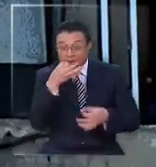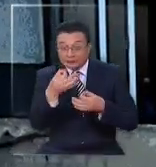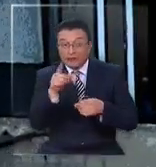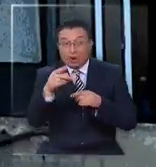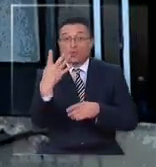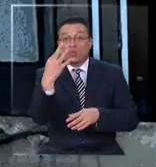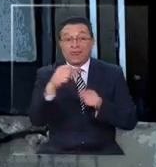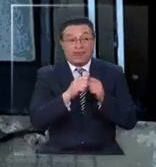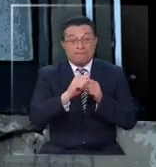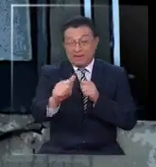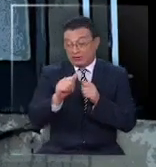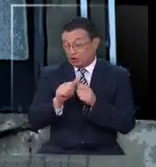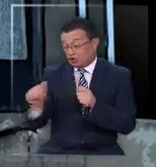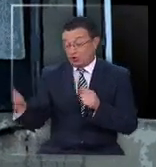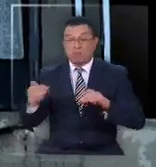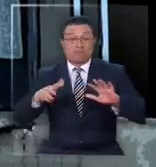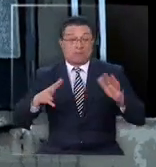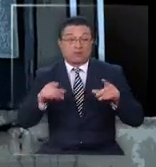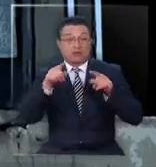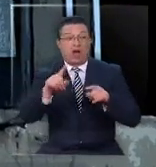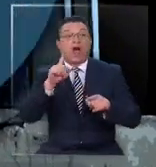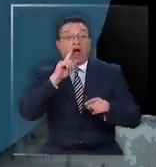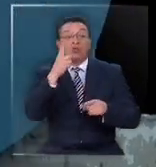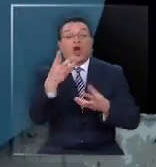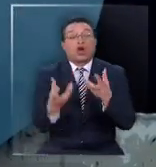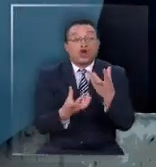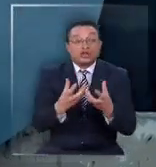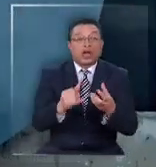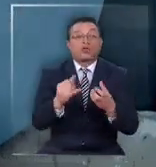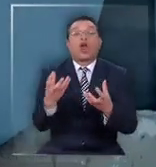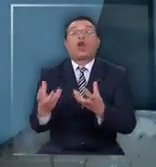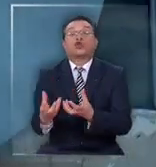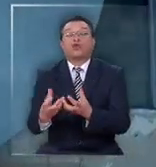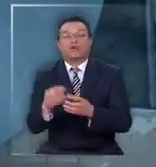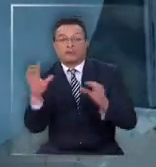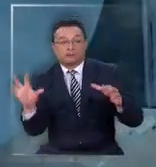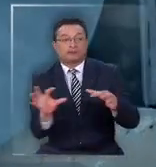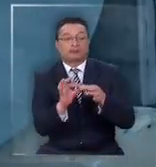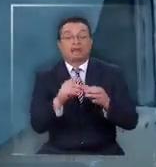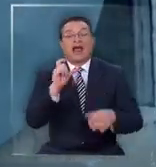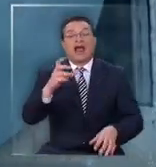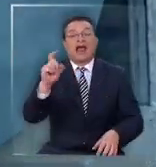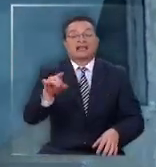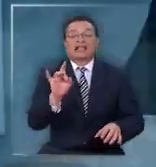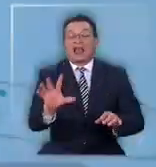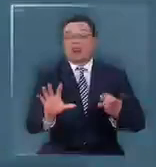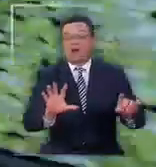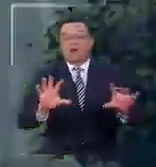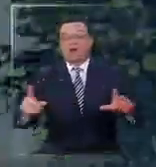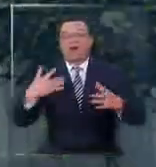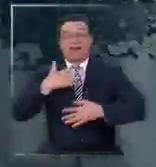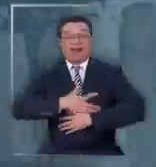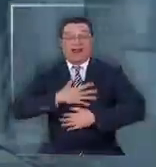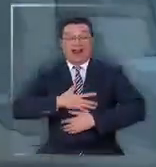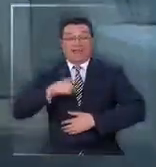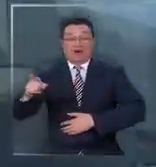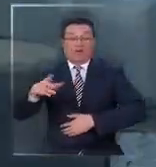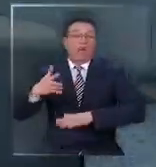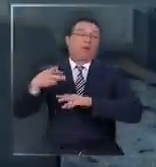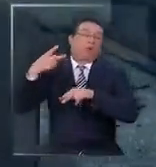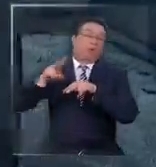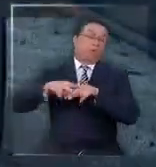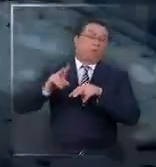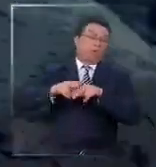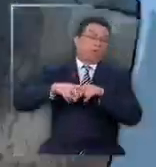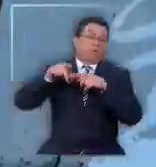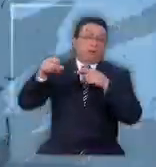40 metros cuadrados aproximadamente, había una cocinilla y una estufa conectada a un cilindro de gas cada una y un calefón de más de 20 años